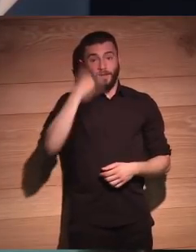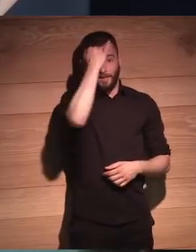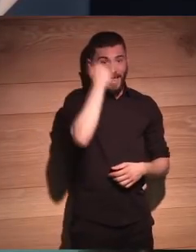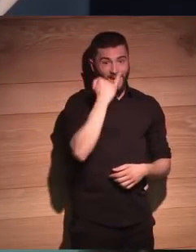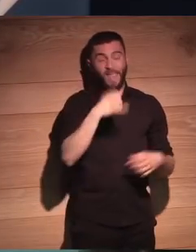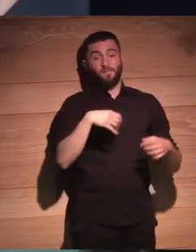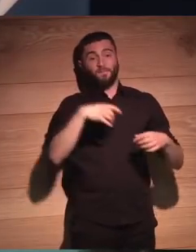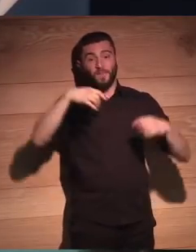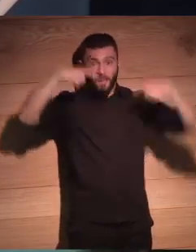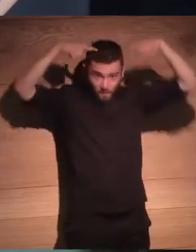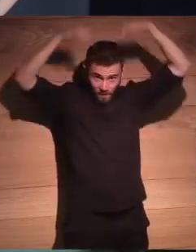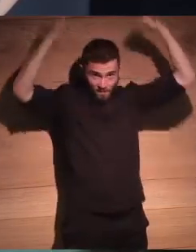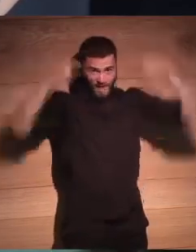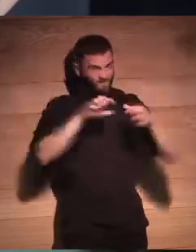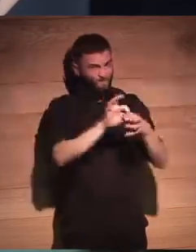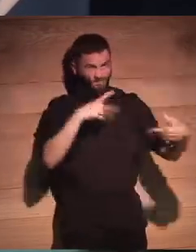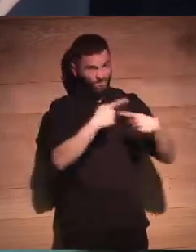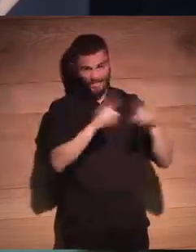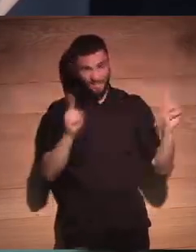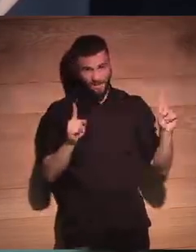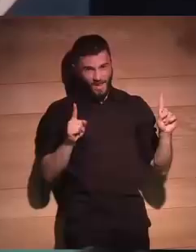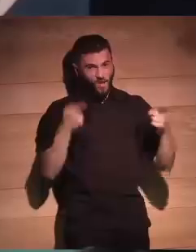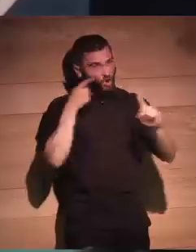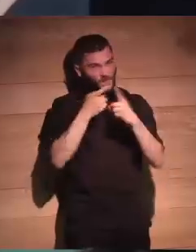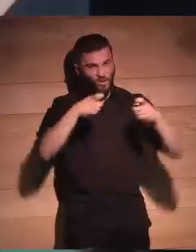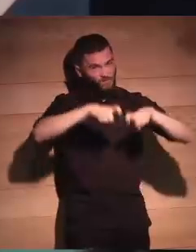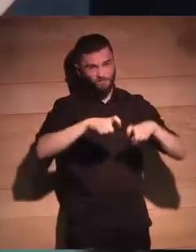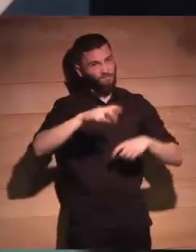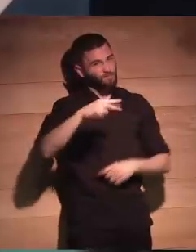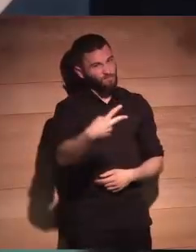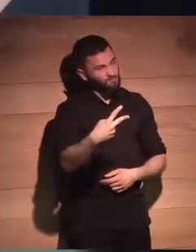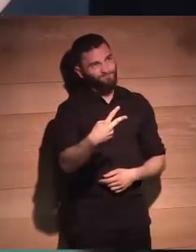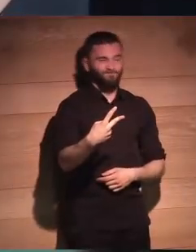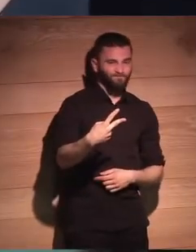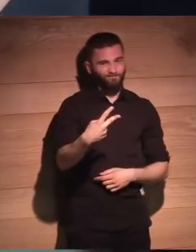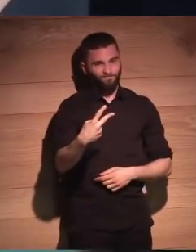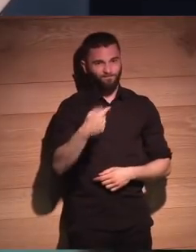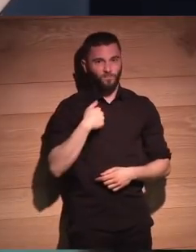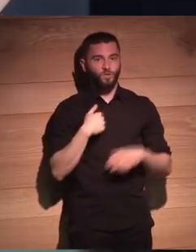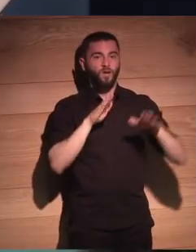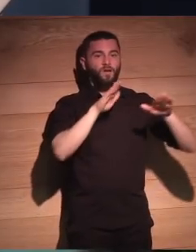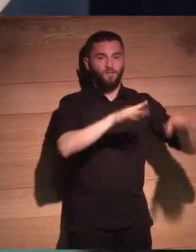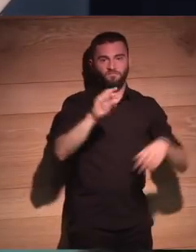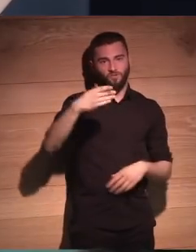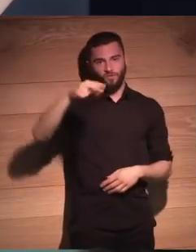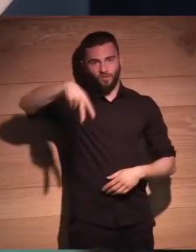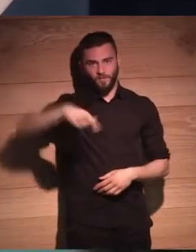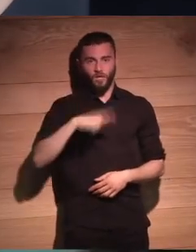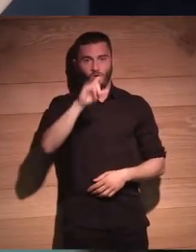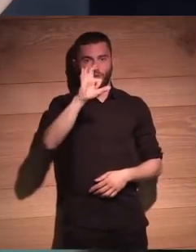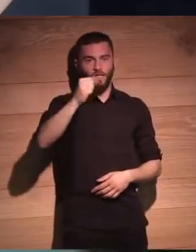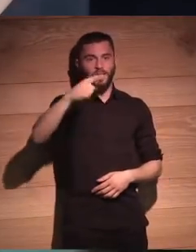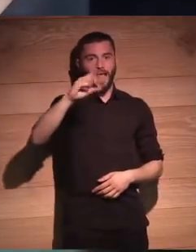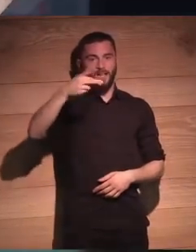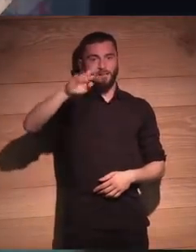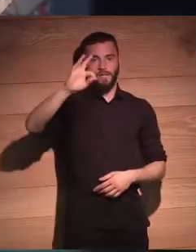para la segunda cita, pero yo estoy a favor de Batman y Robin, o sea que... Muy bien, nuestro siguiente invitado, Luis Alberto de Cuenca, buenas tardes.